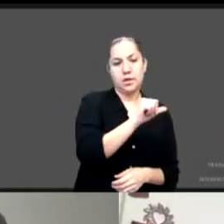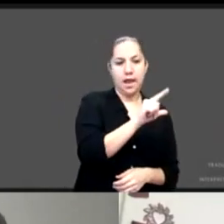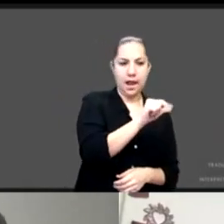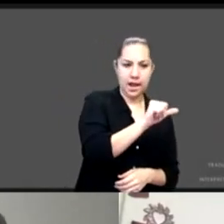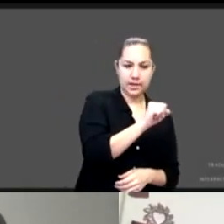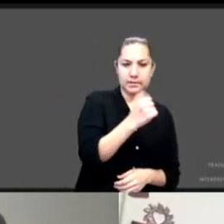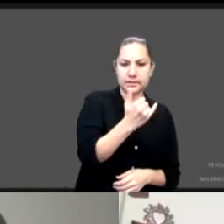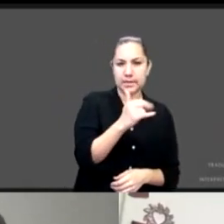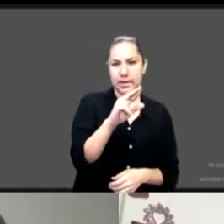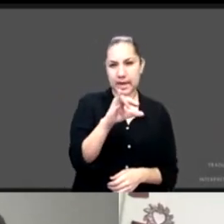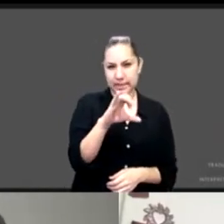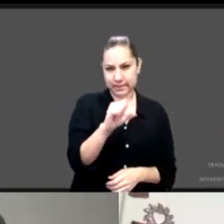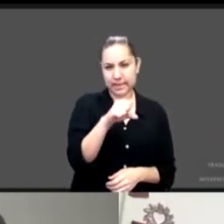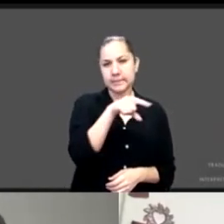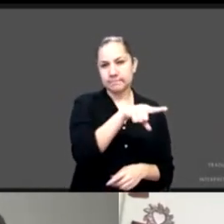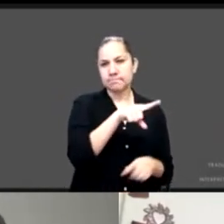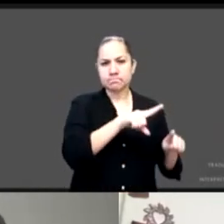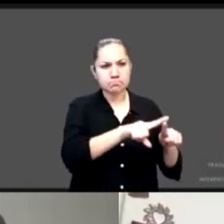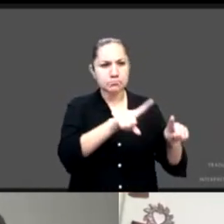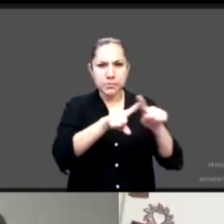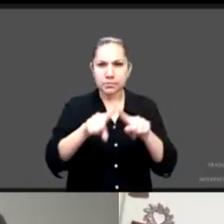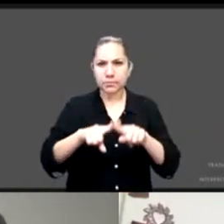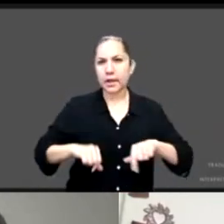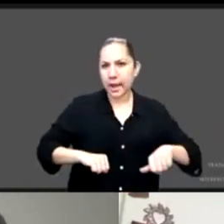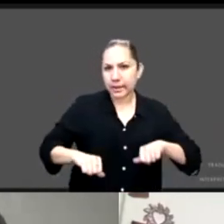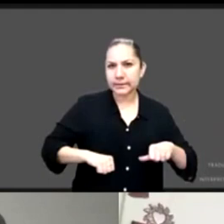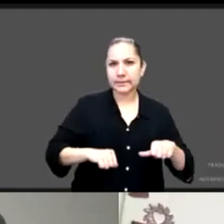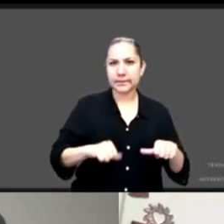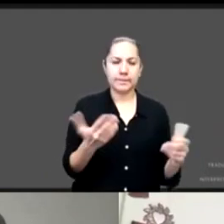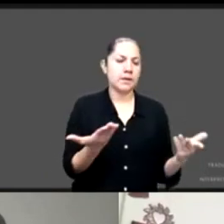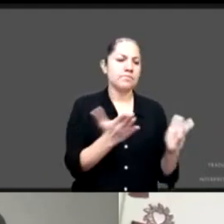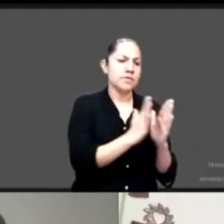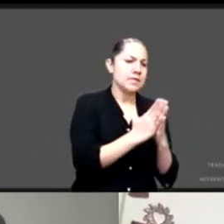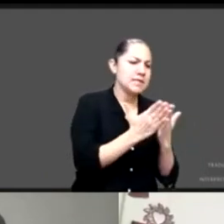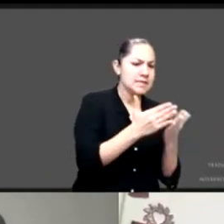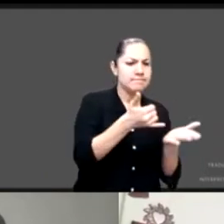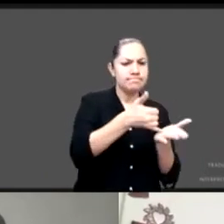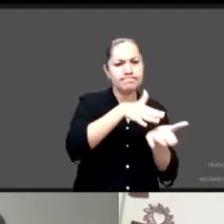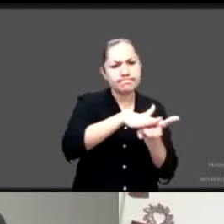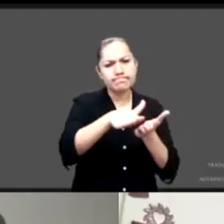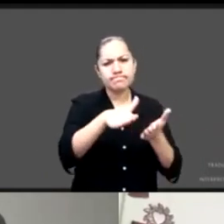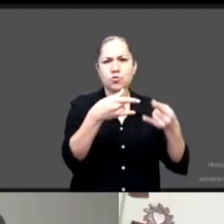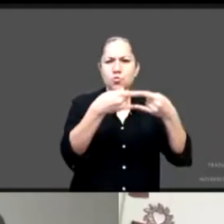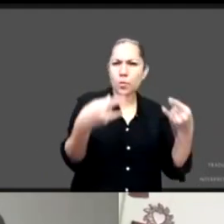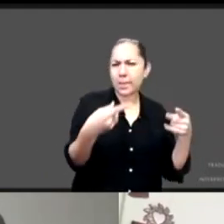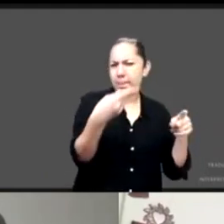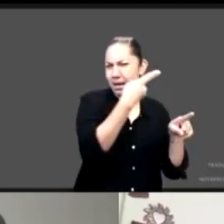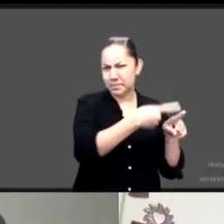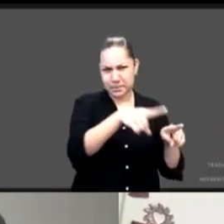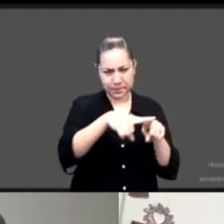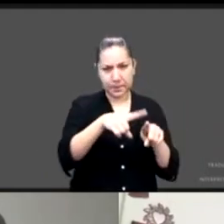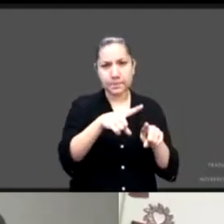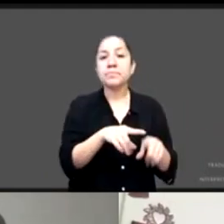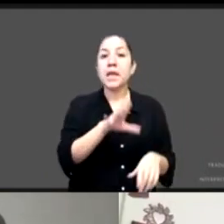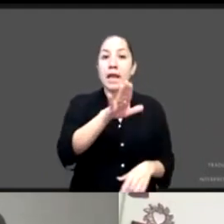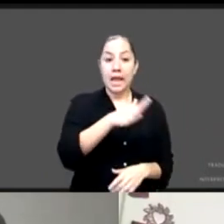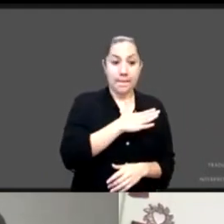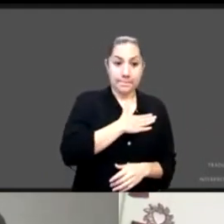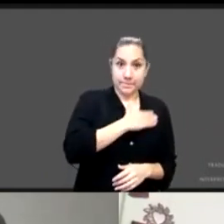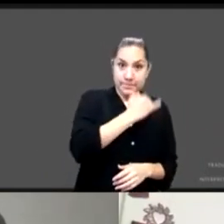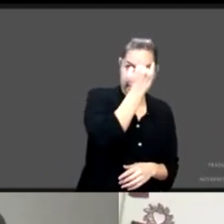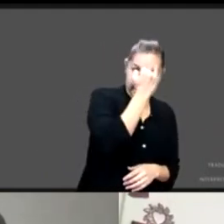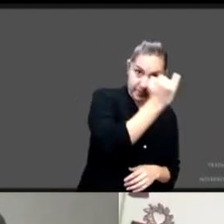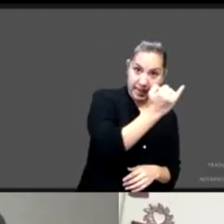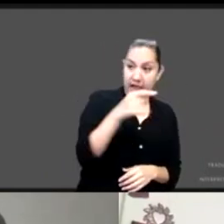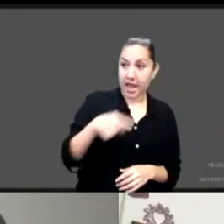ejemplo también. Y aclaro que no se trata de contraponer una visión con otra, simplemente de la